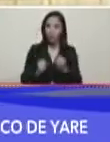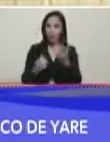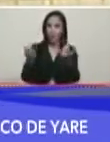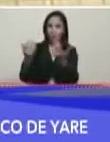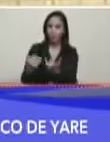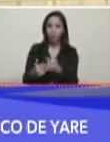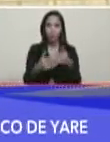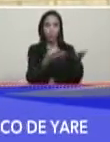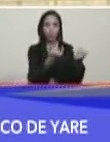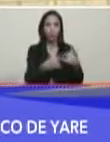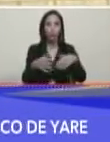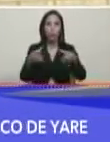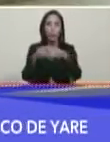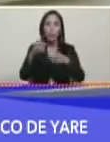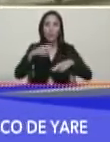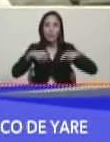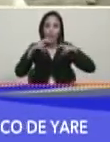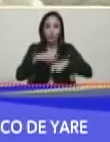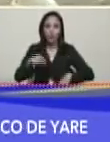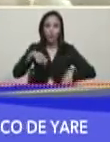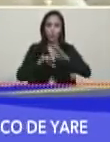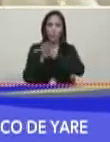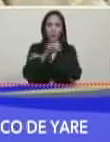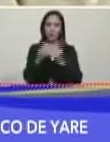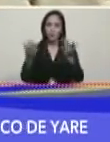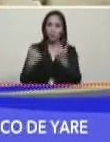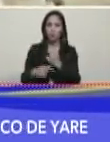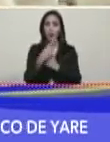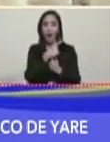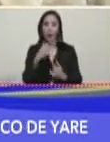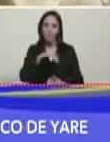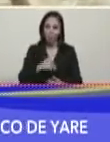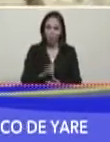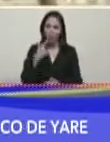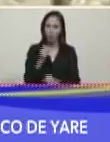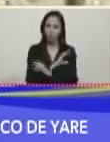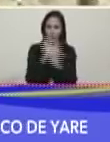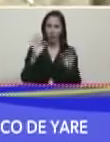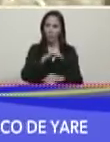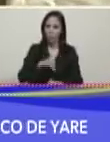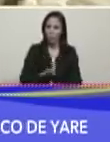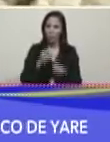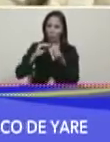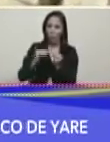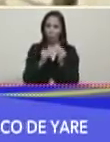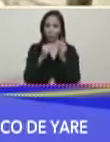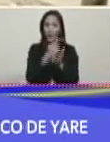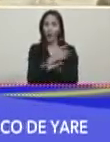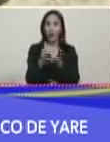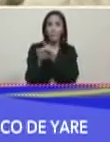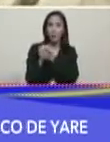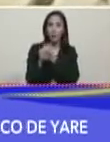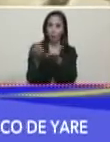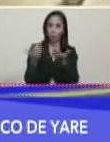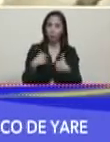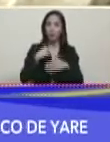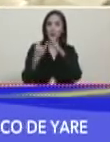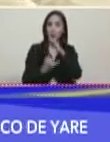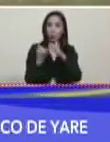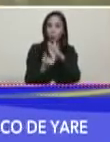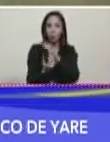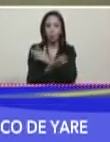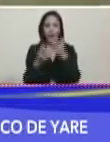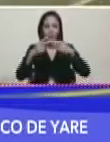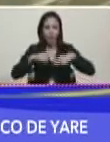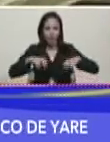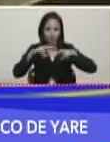instituciones de investigación del país. Y una de ellas nos planteó que ella podía recuperar la planta. Es cuando los compañeros del Instituto Venezolano de Investigaciones